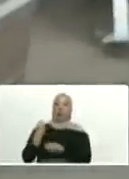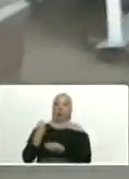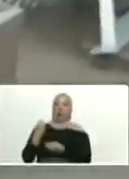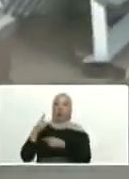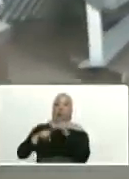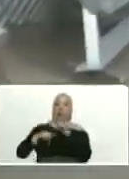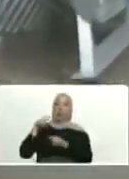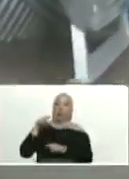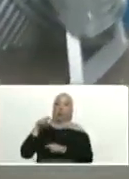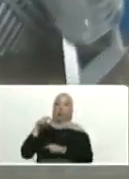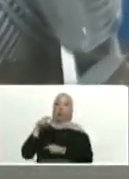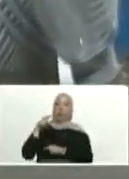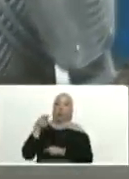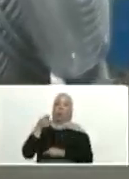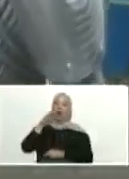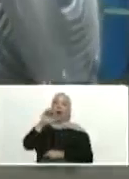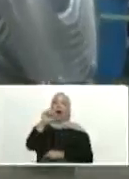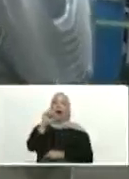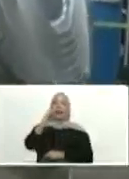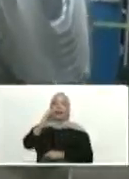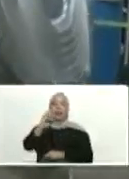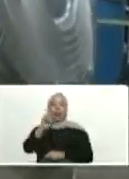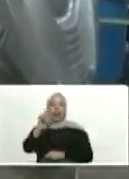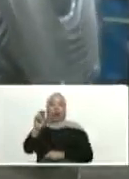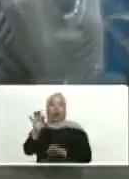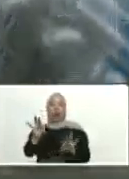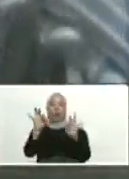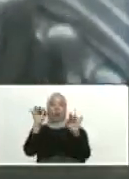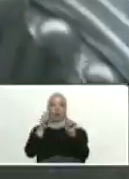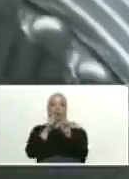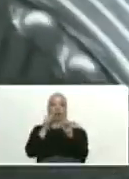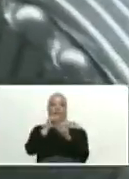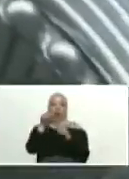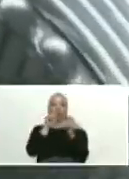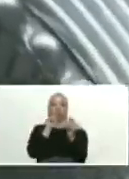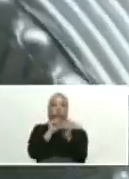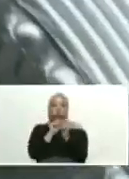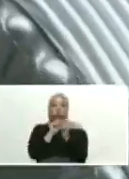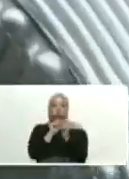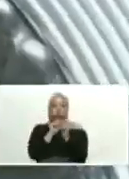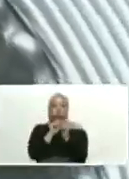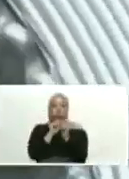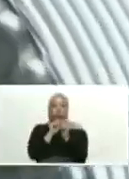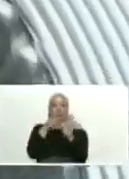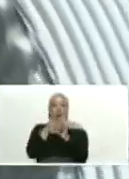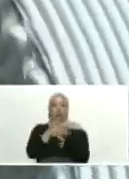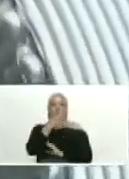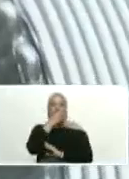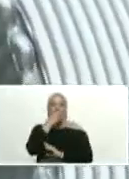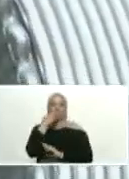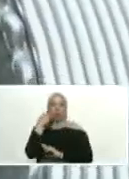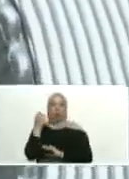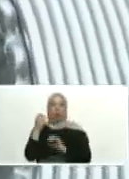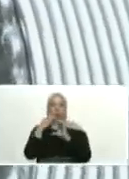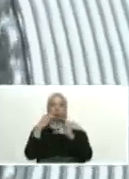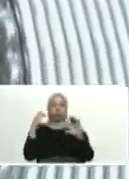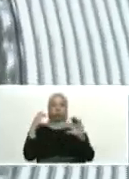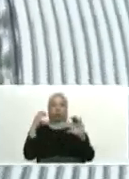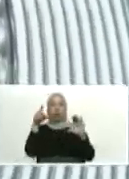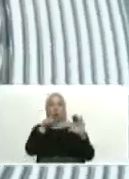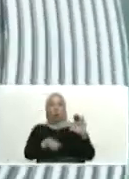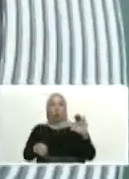no este es una un acero un acero especial correcto a este codo le hicimos una mejora la clase Obrera trabajadora